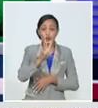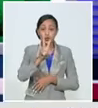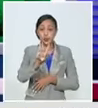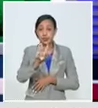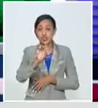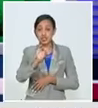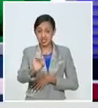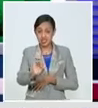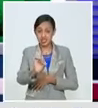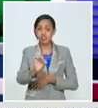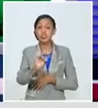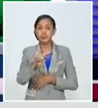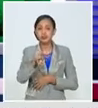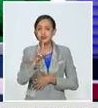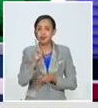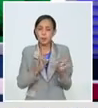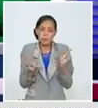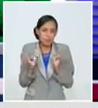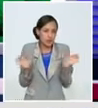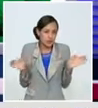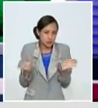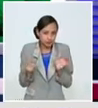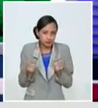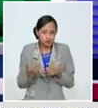427 lactantes. Activos hoy